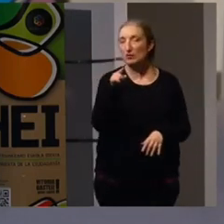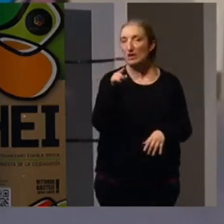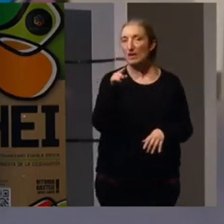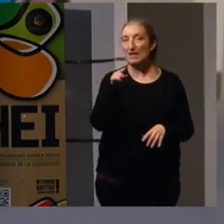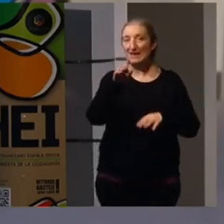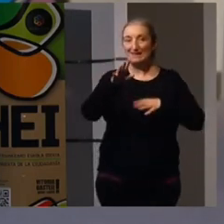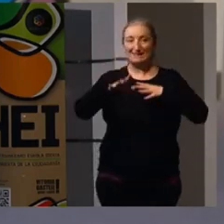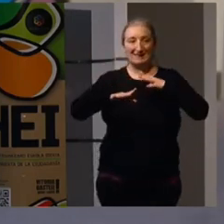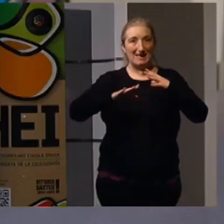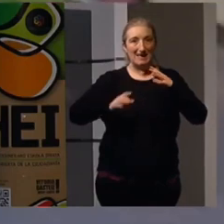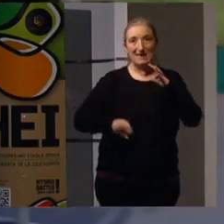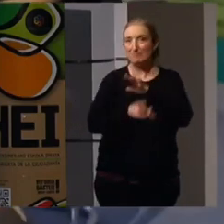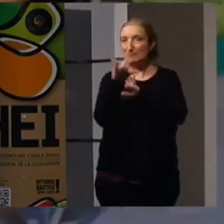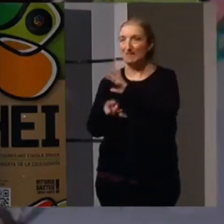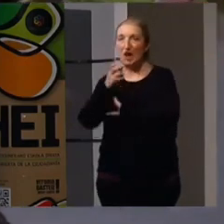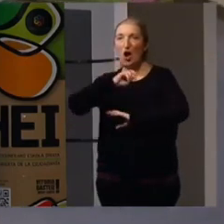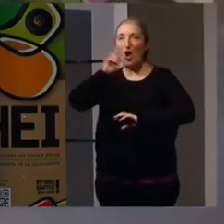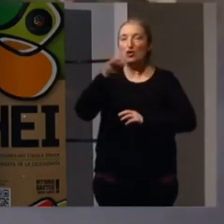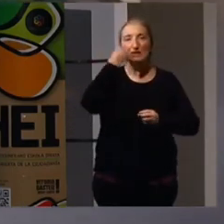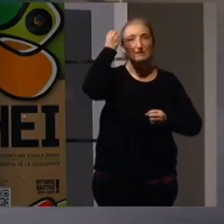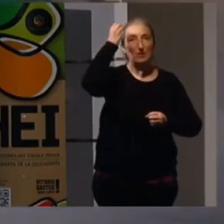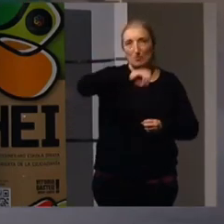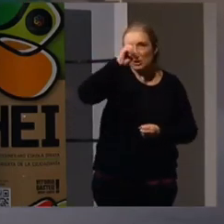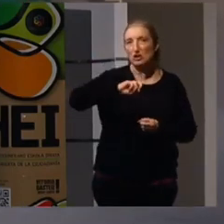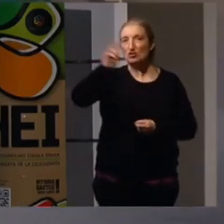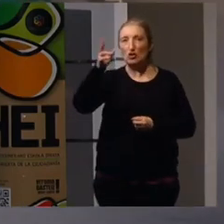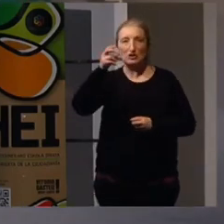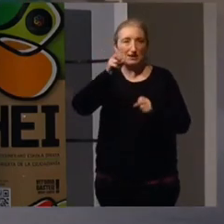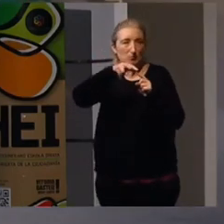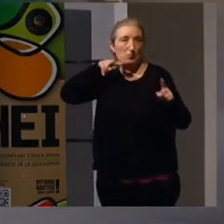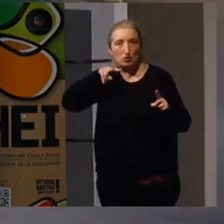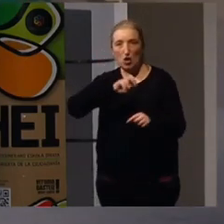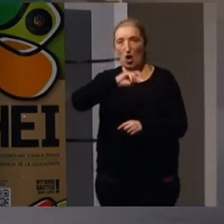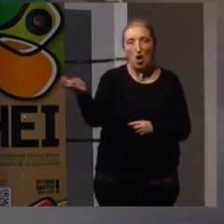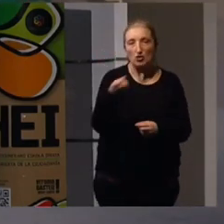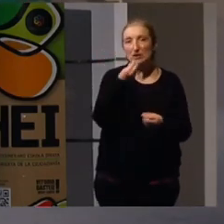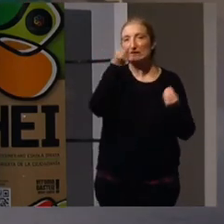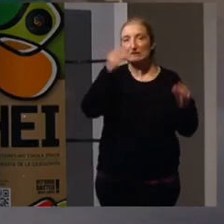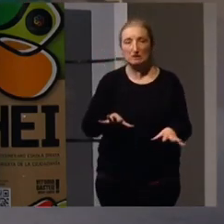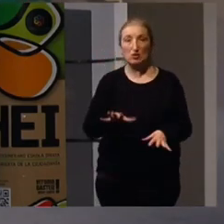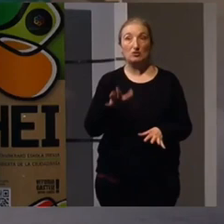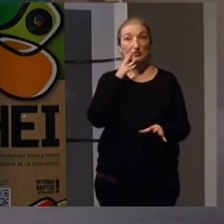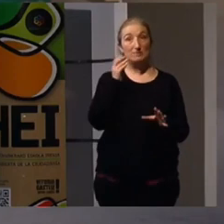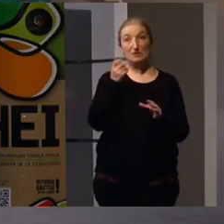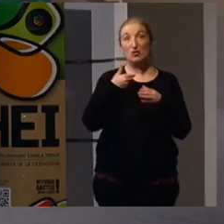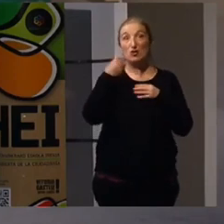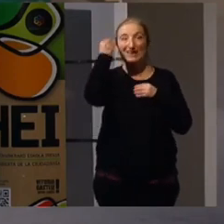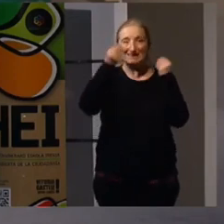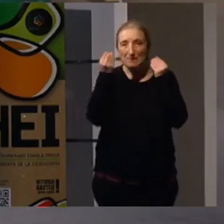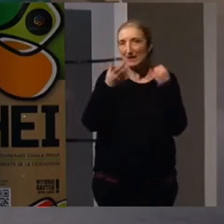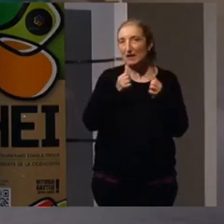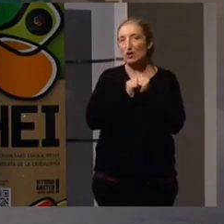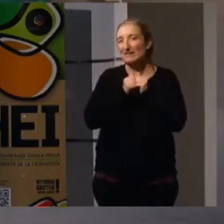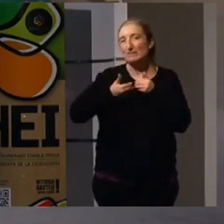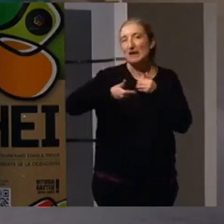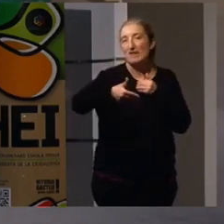estén en circulación otras cosas y que haya otros relatos a los que adscribirse. Entonces, sí. Entre esas expectativas que de